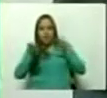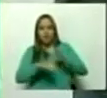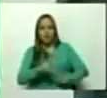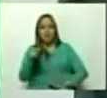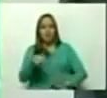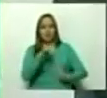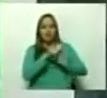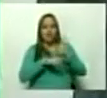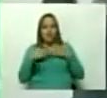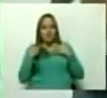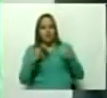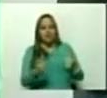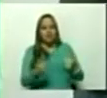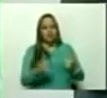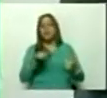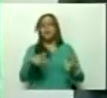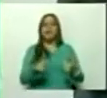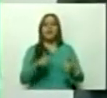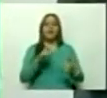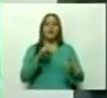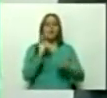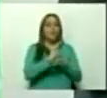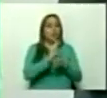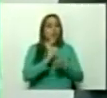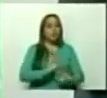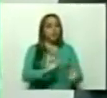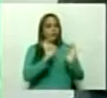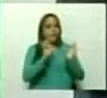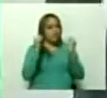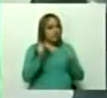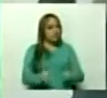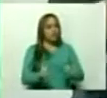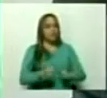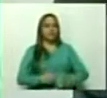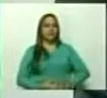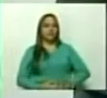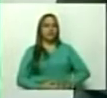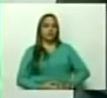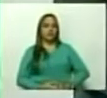seguridad ciudadana también, con todos los cuerpos, en este caso, de seguridad,